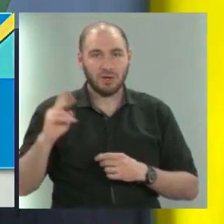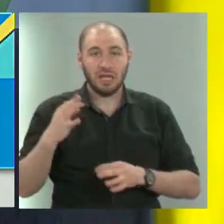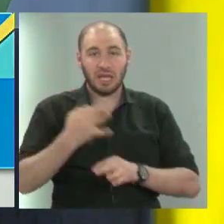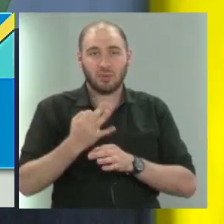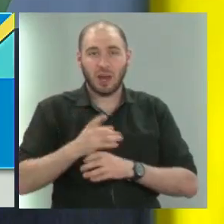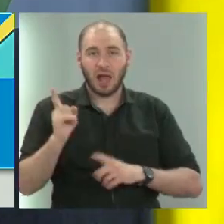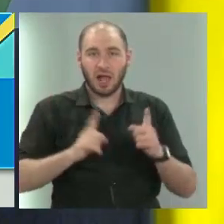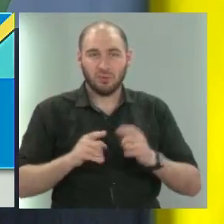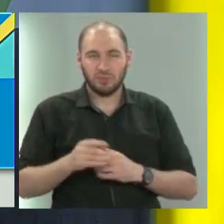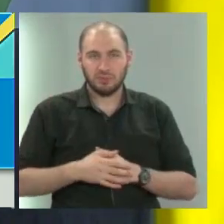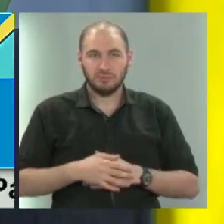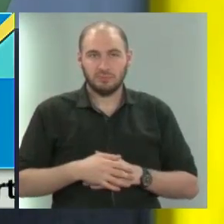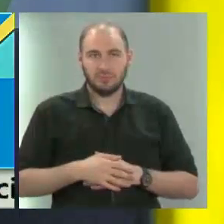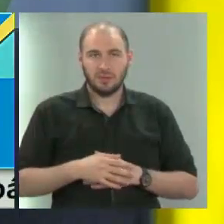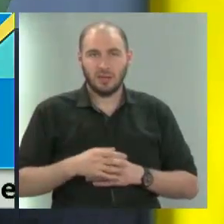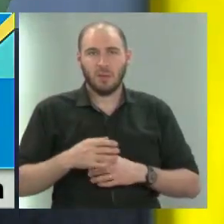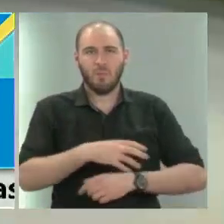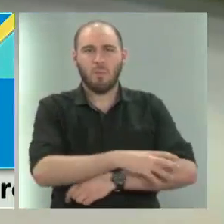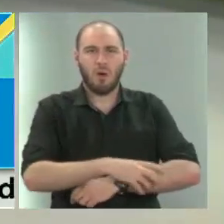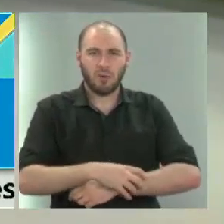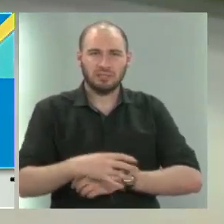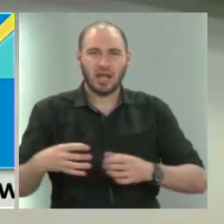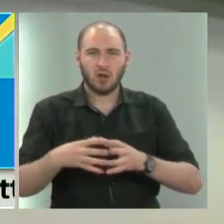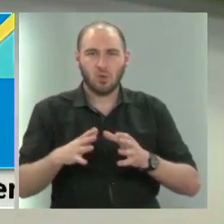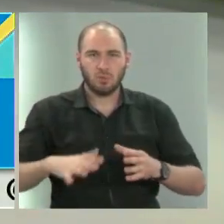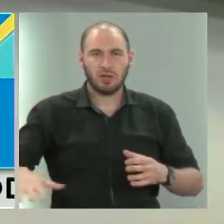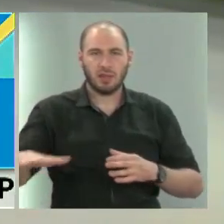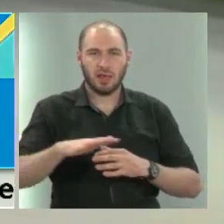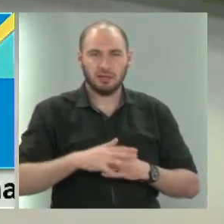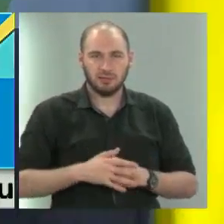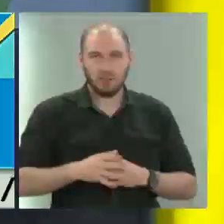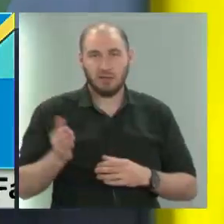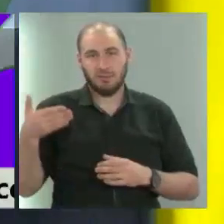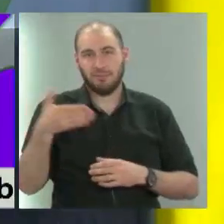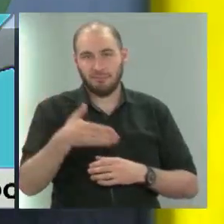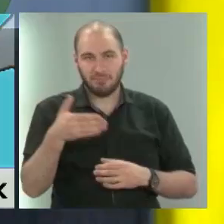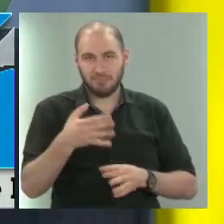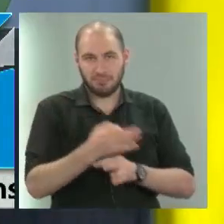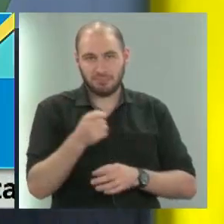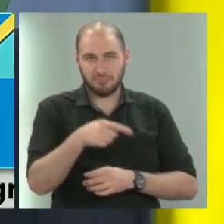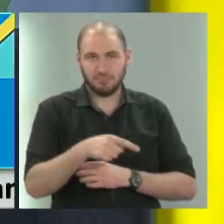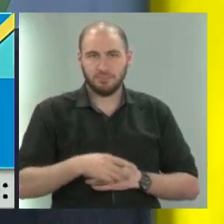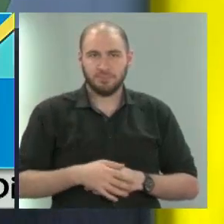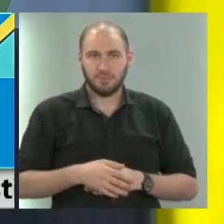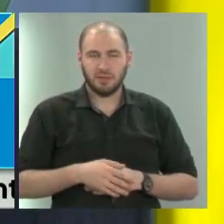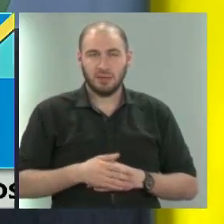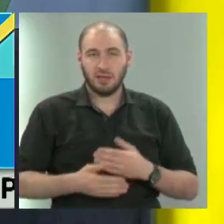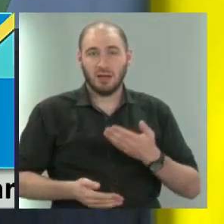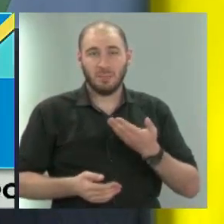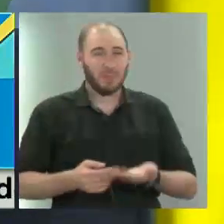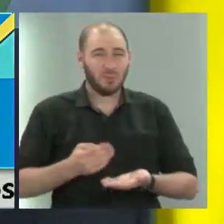algunas escuelas que por la vulnerabilidad de la comunidad que concurre a esas escuelas no llegan